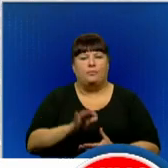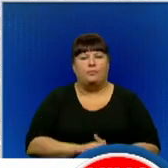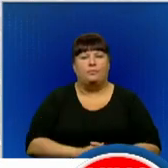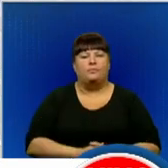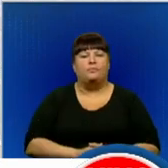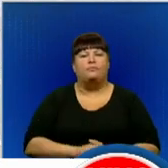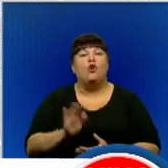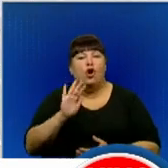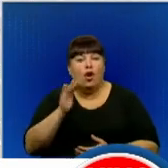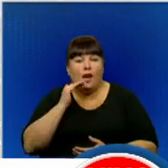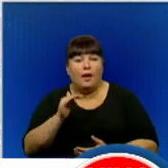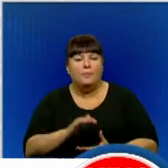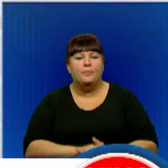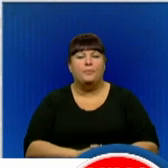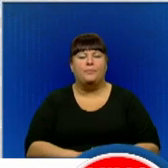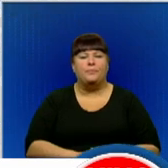hola